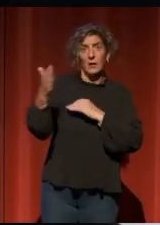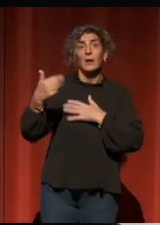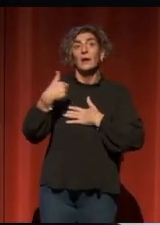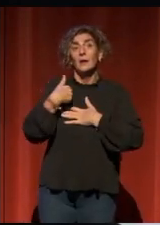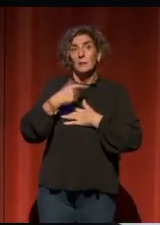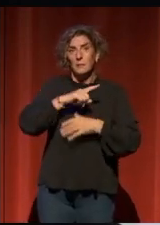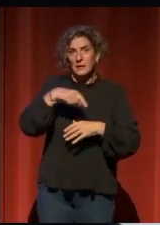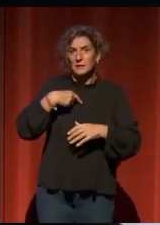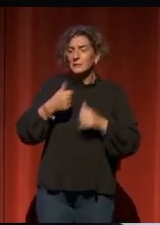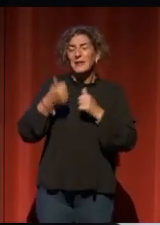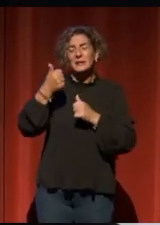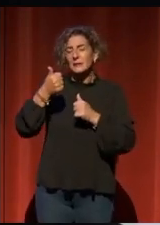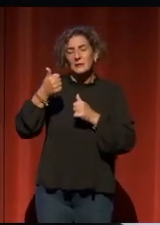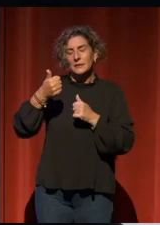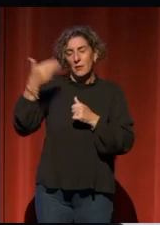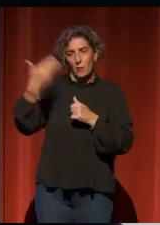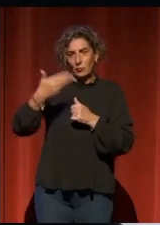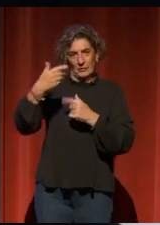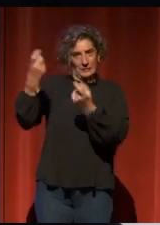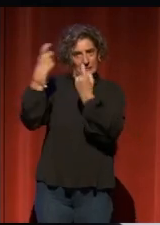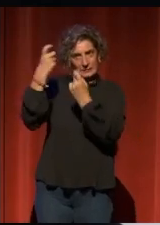avanzadas maestras.